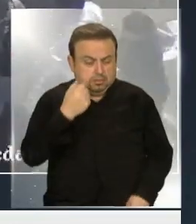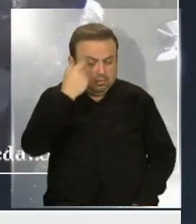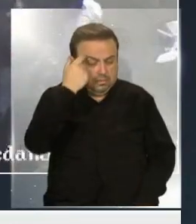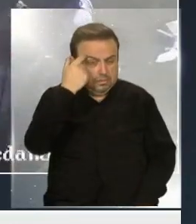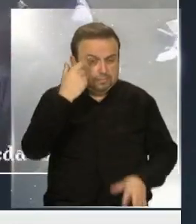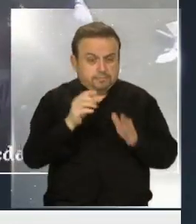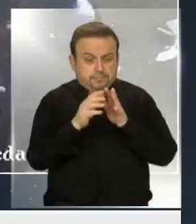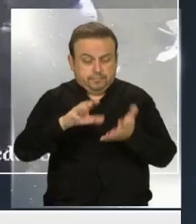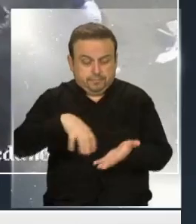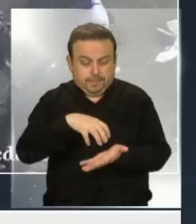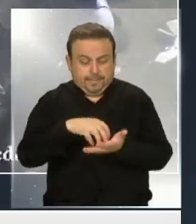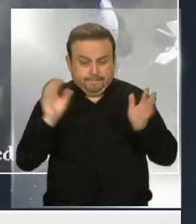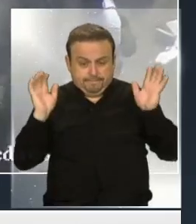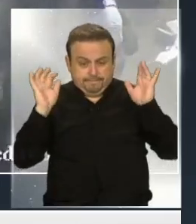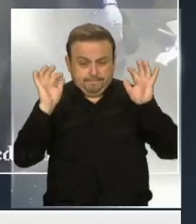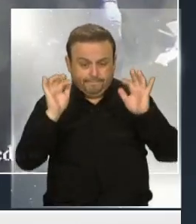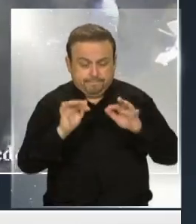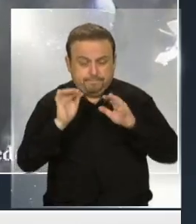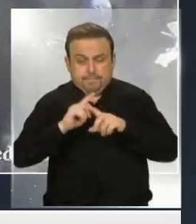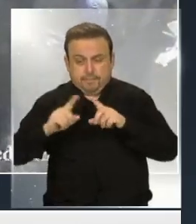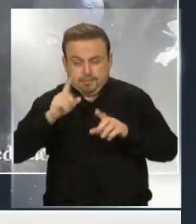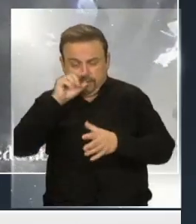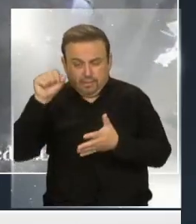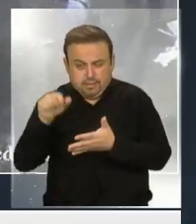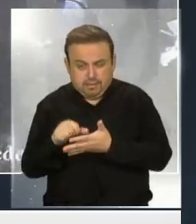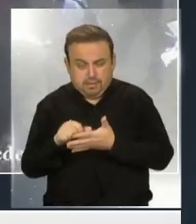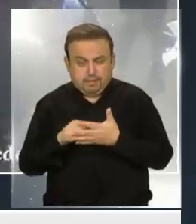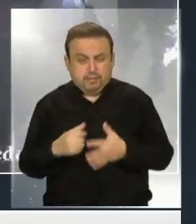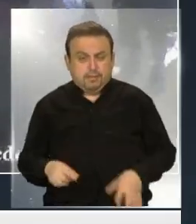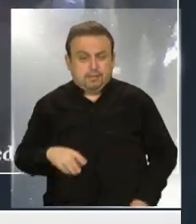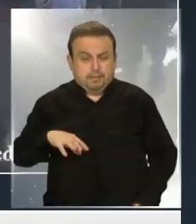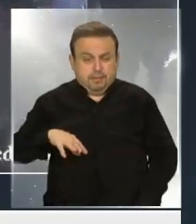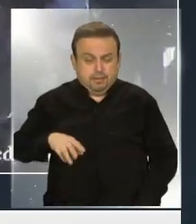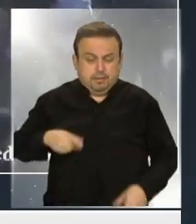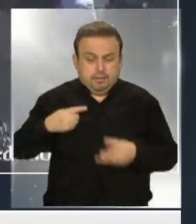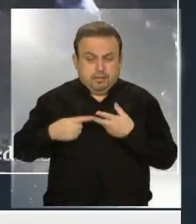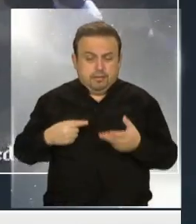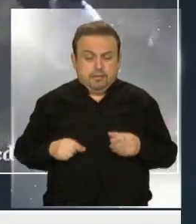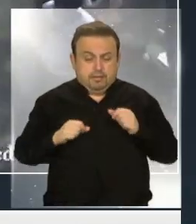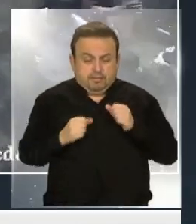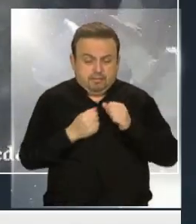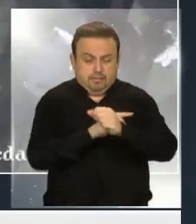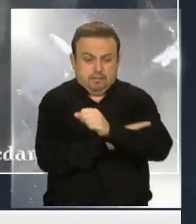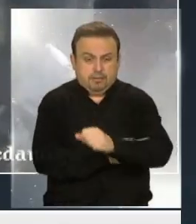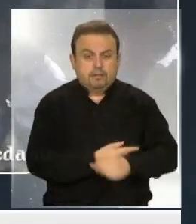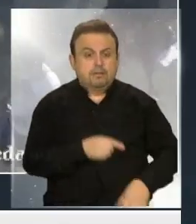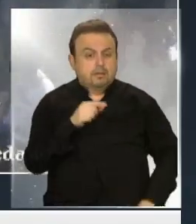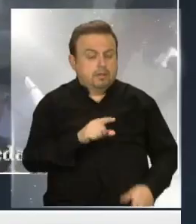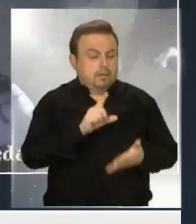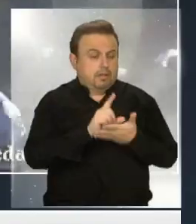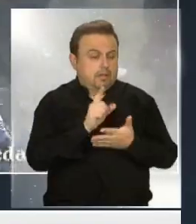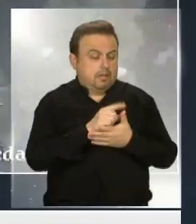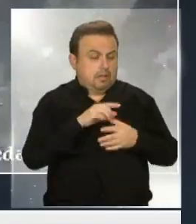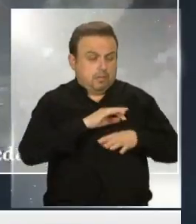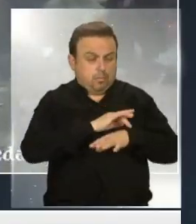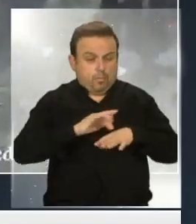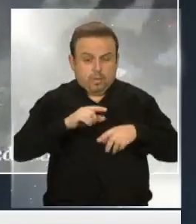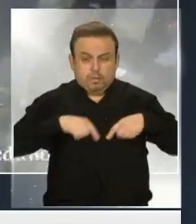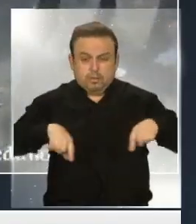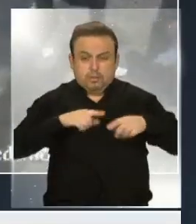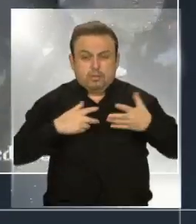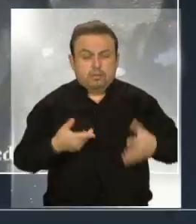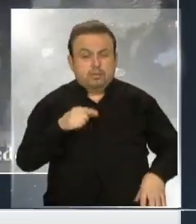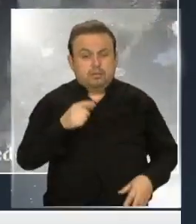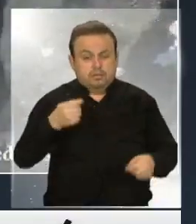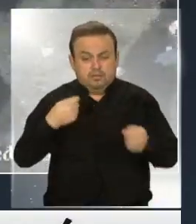en Plaza Baquedano, con diferentes robos, con fuerza, en lugar no habitado, que afectó particularmente